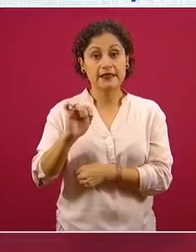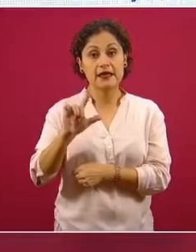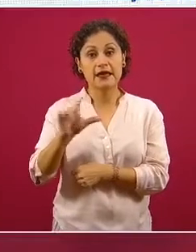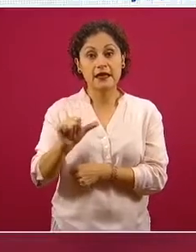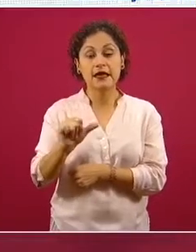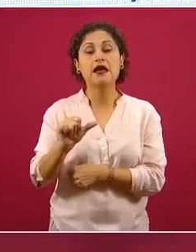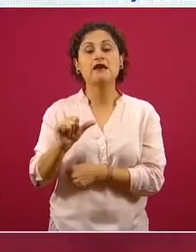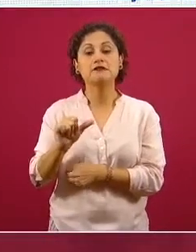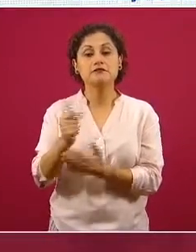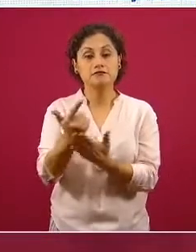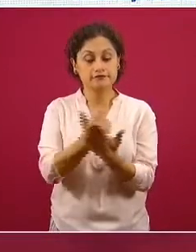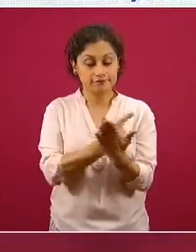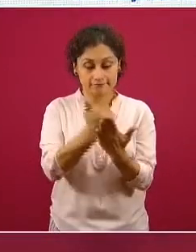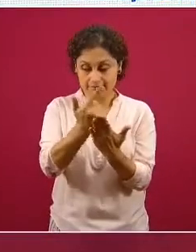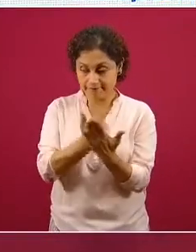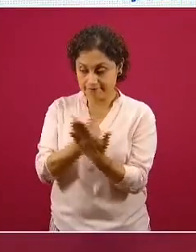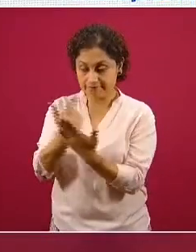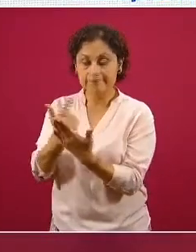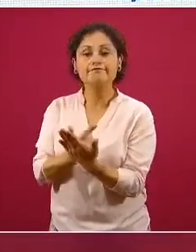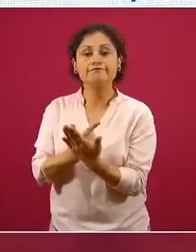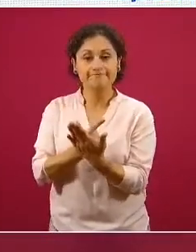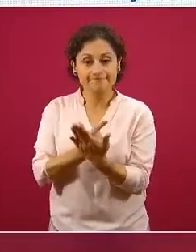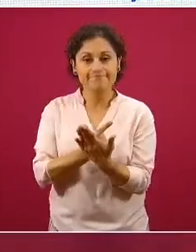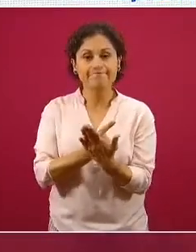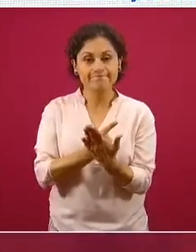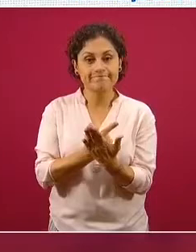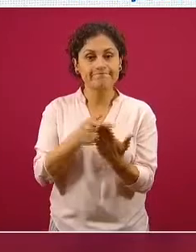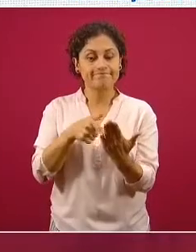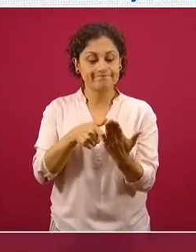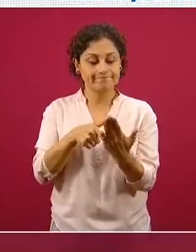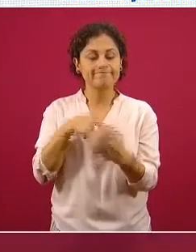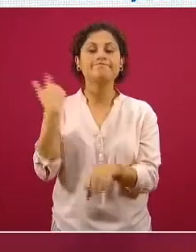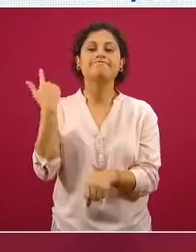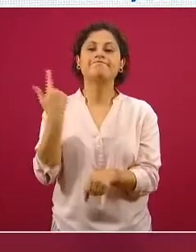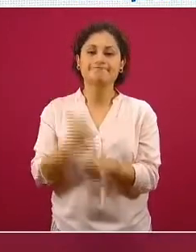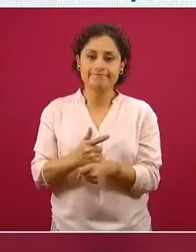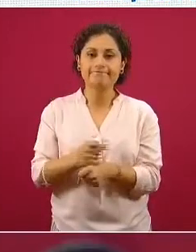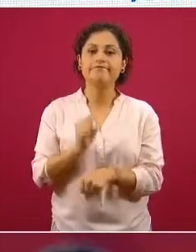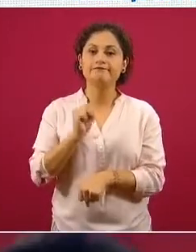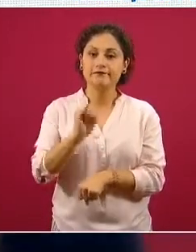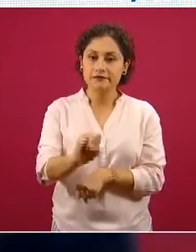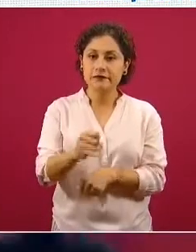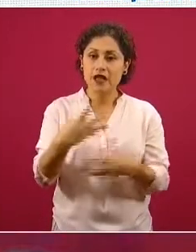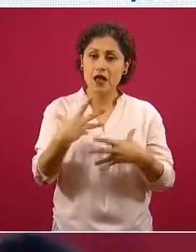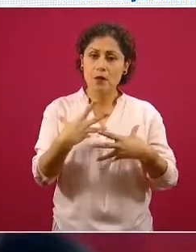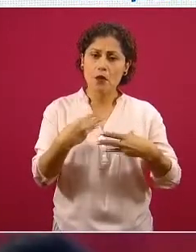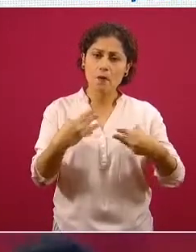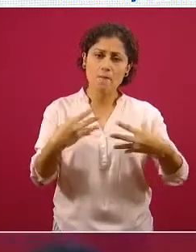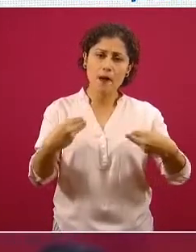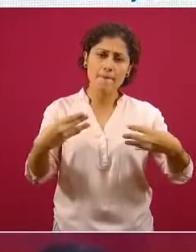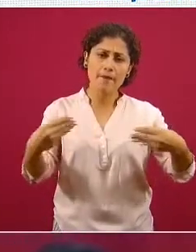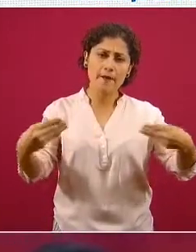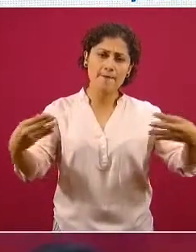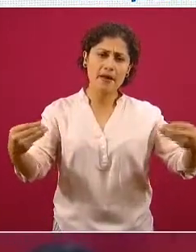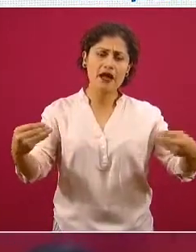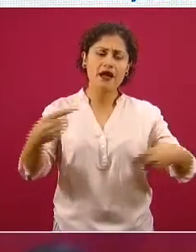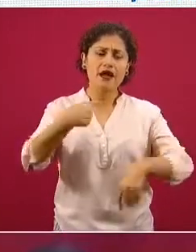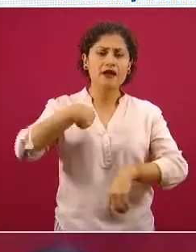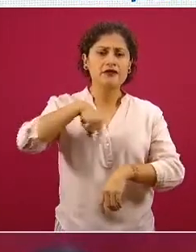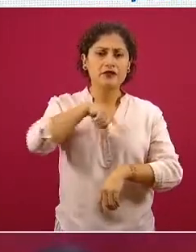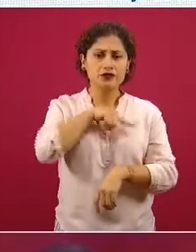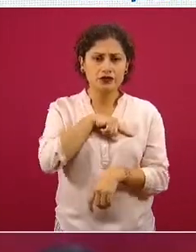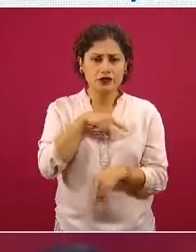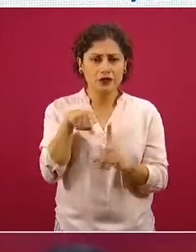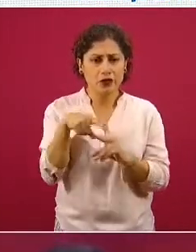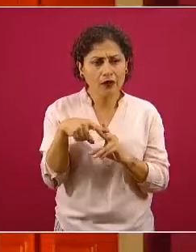realidad, y la realidad es, este es un fenómeno inconmensurable, de modo que no podemos, ni queremos, ni sirve medirlo